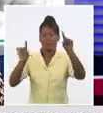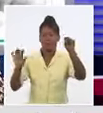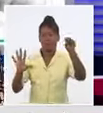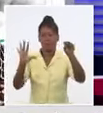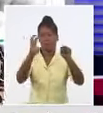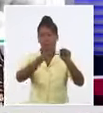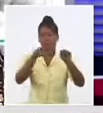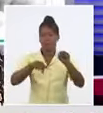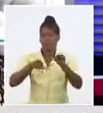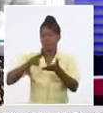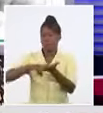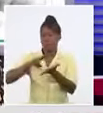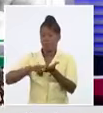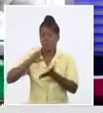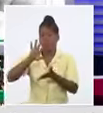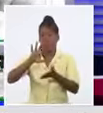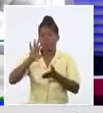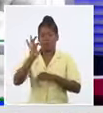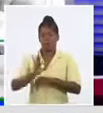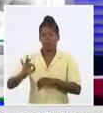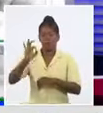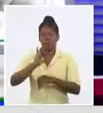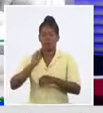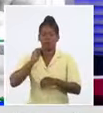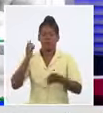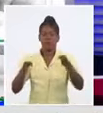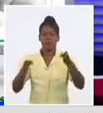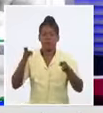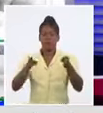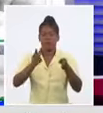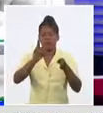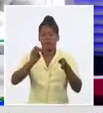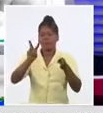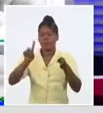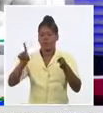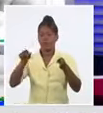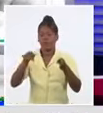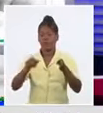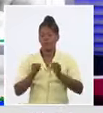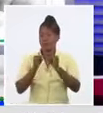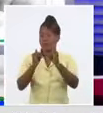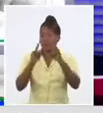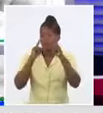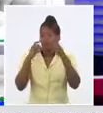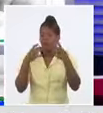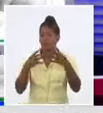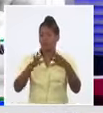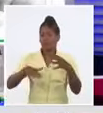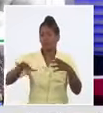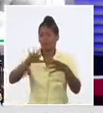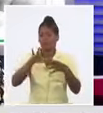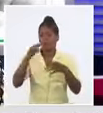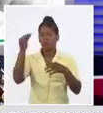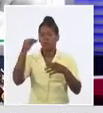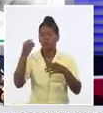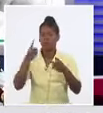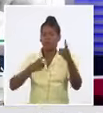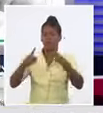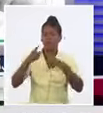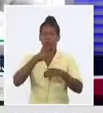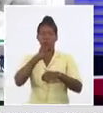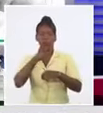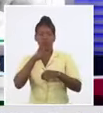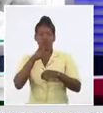martes 5 de octubre del año 2021. Hoy tendremos una emisión dedicada a la aclaración de dudas e interrogantes de la